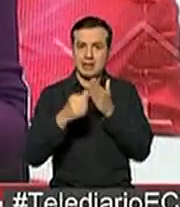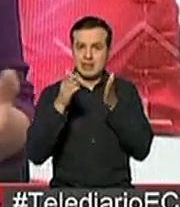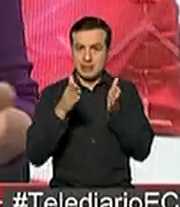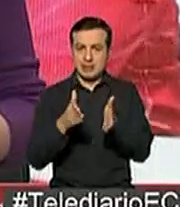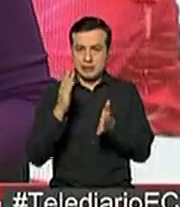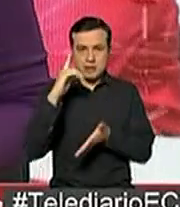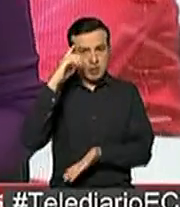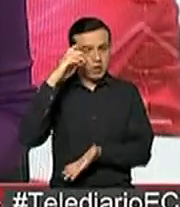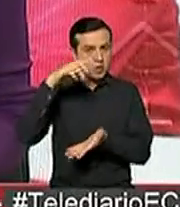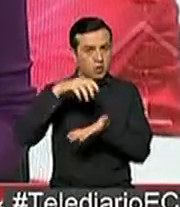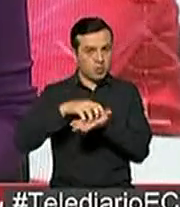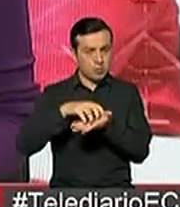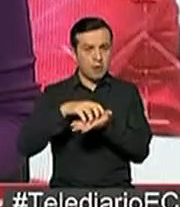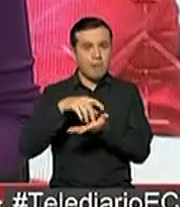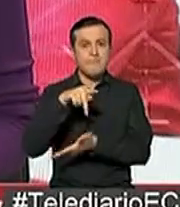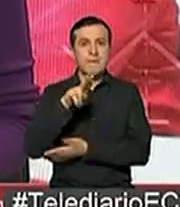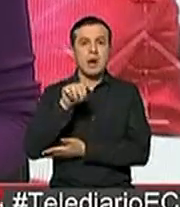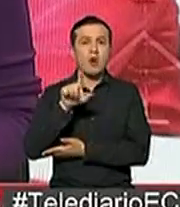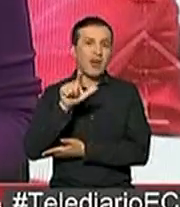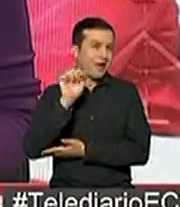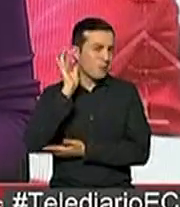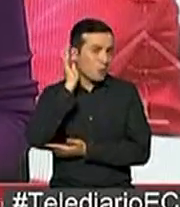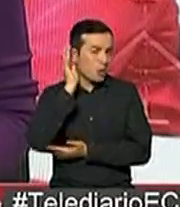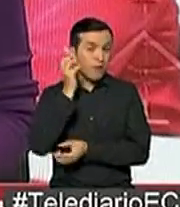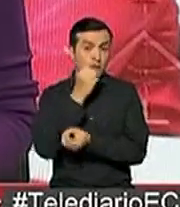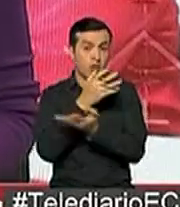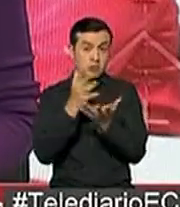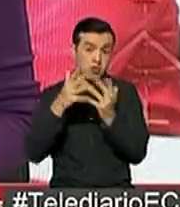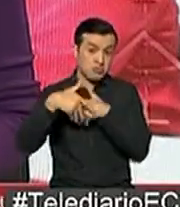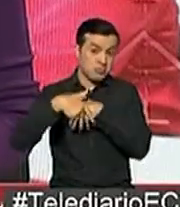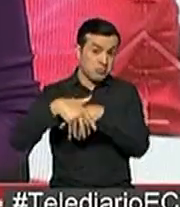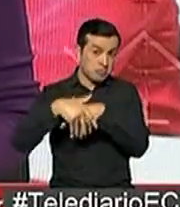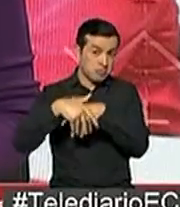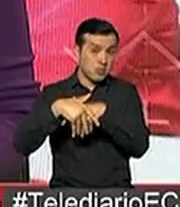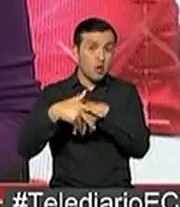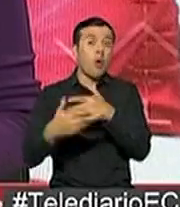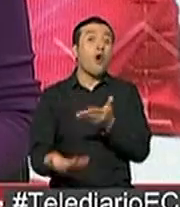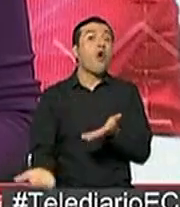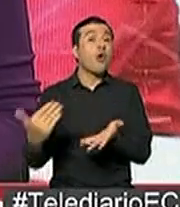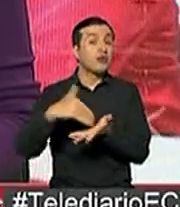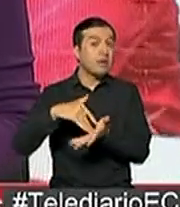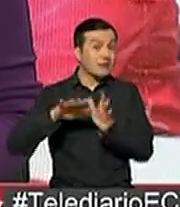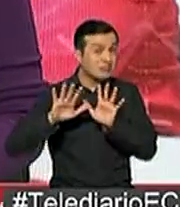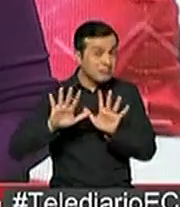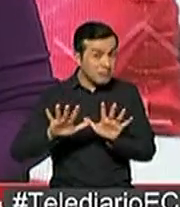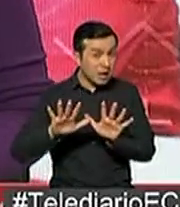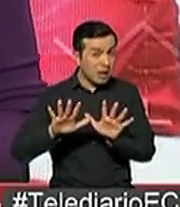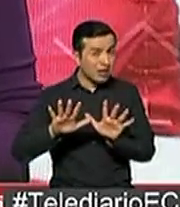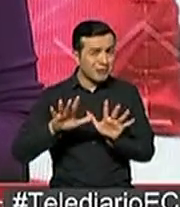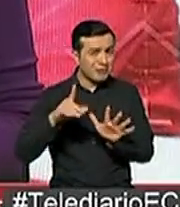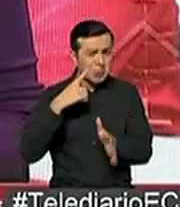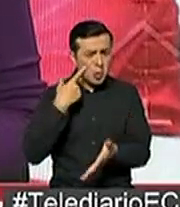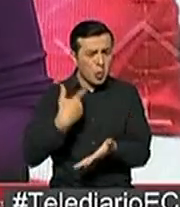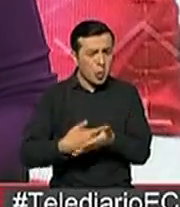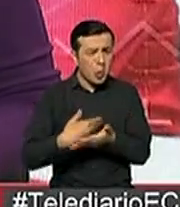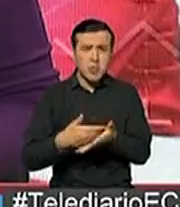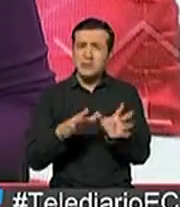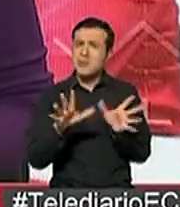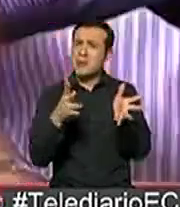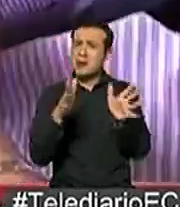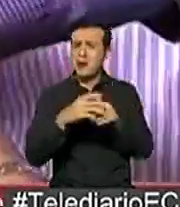balance de las pérdidas de las últimas manifestaciones y aseguró que el llamado a un nuevo paro nacional no tiene fundamentos